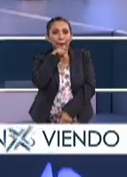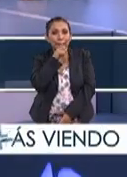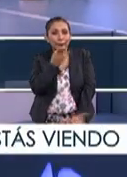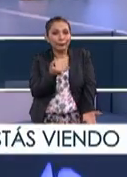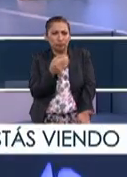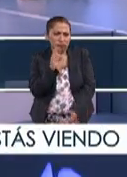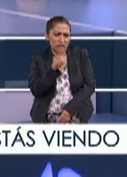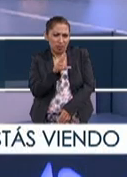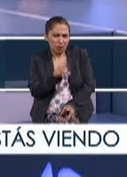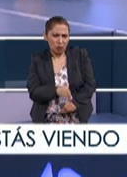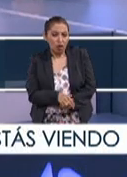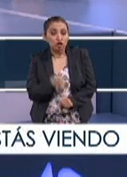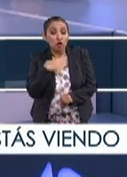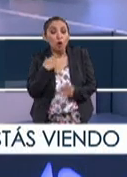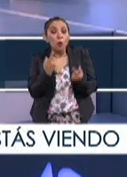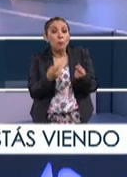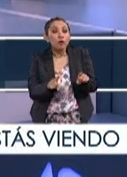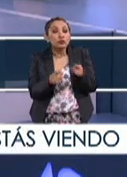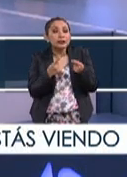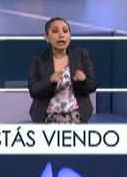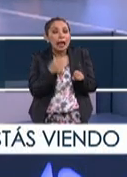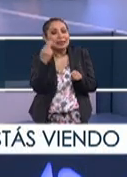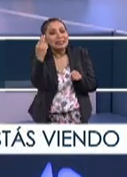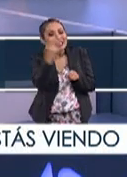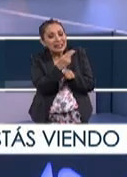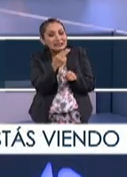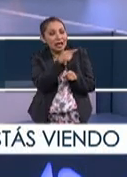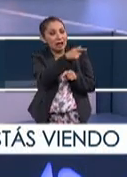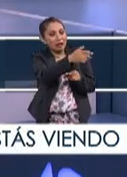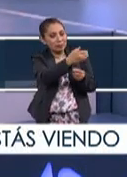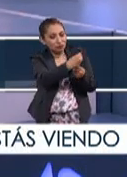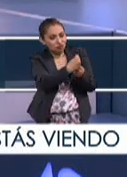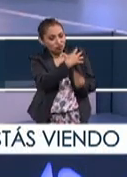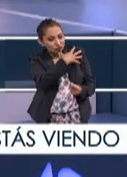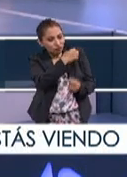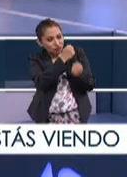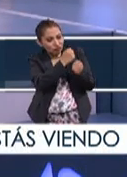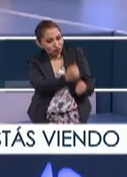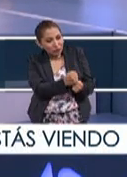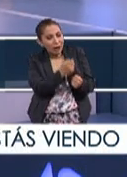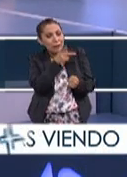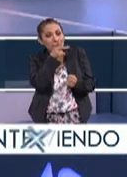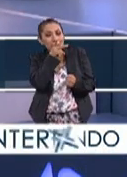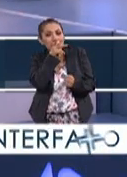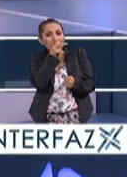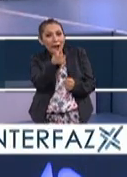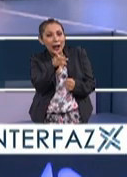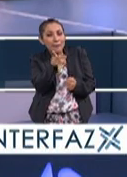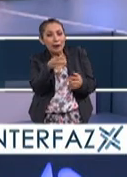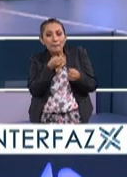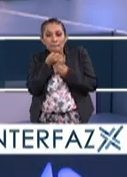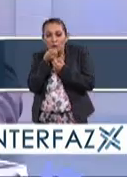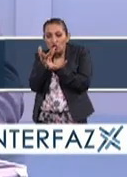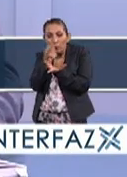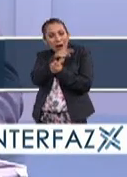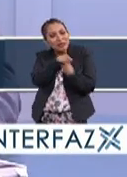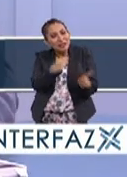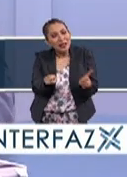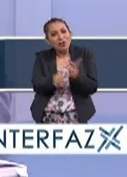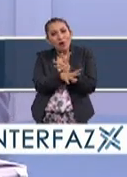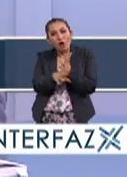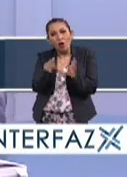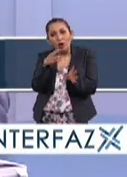creo que no, que soy un músico que ha necesitado de ese poder significativo de la palabra para decir una serie de